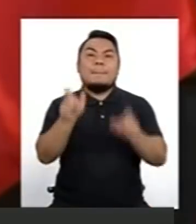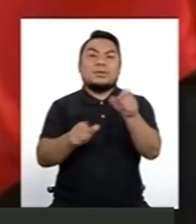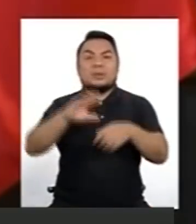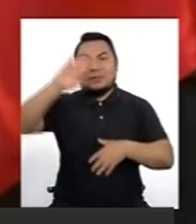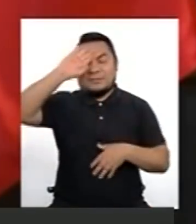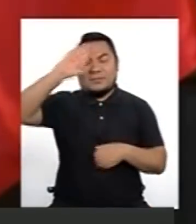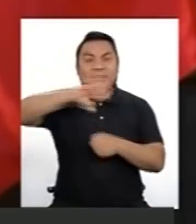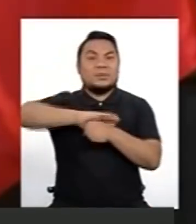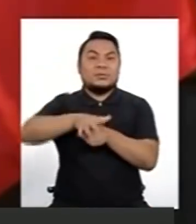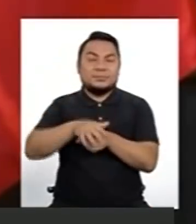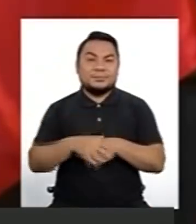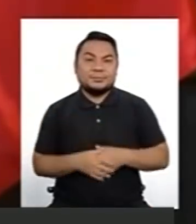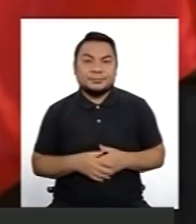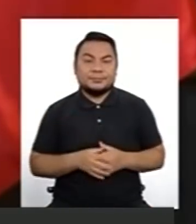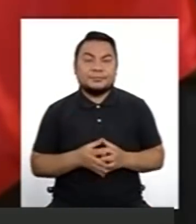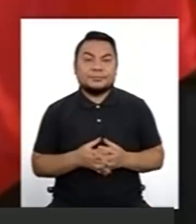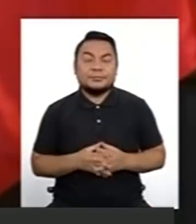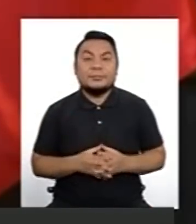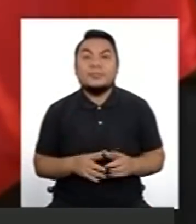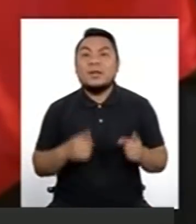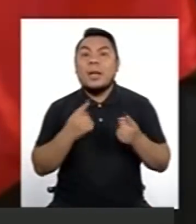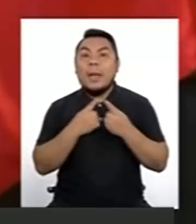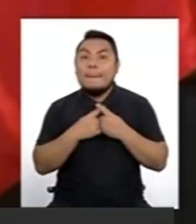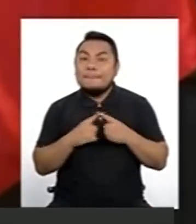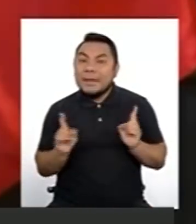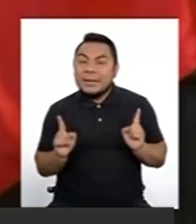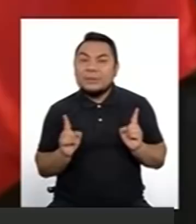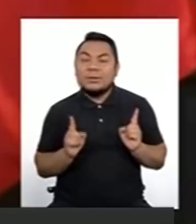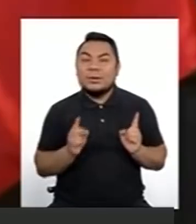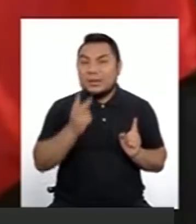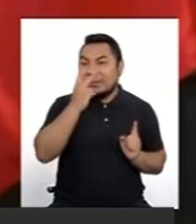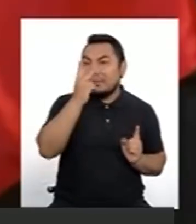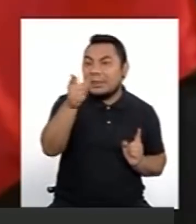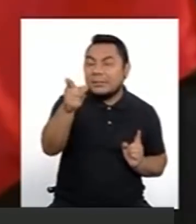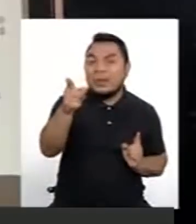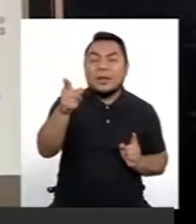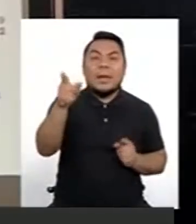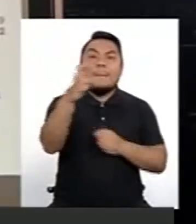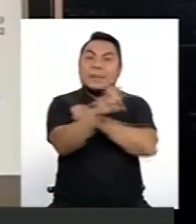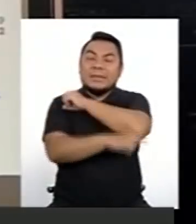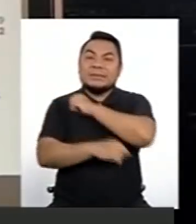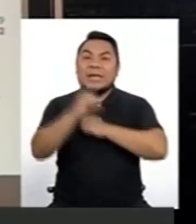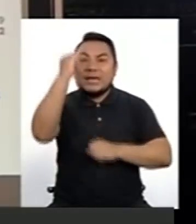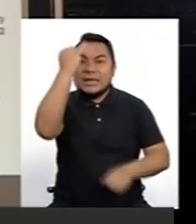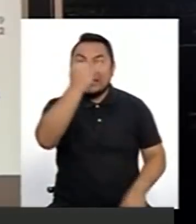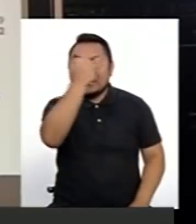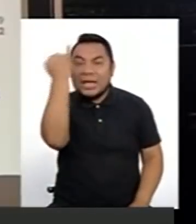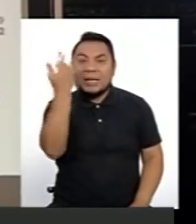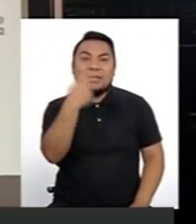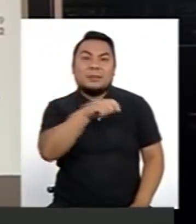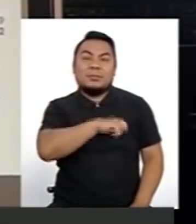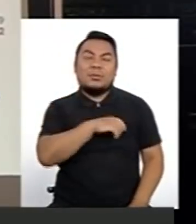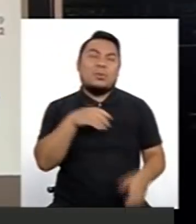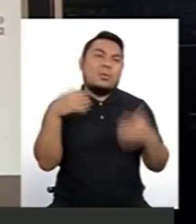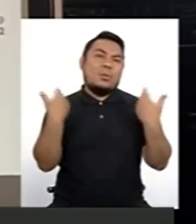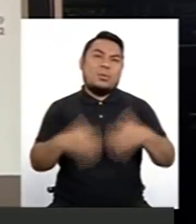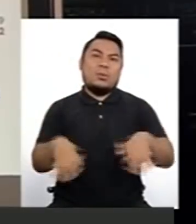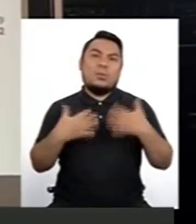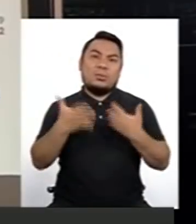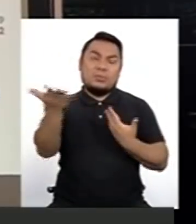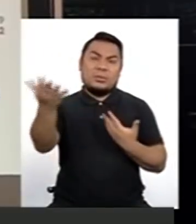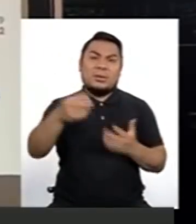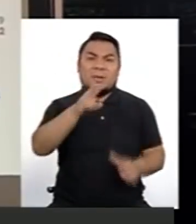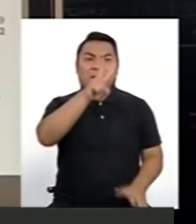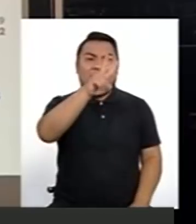el virus COVID-19. Pero vemos países como Italia y España que están por sobre los